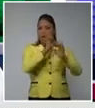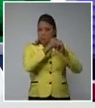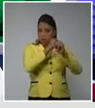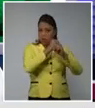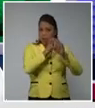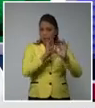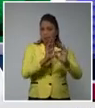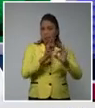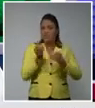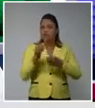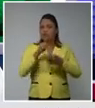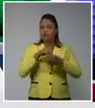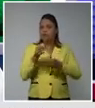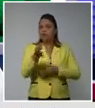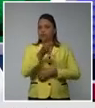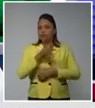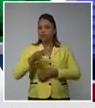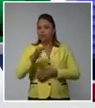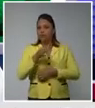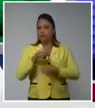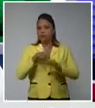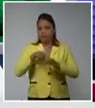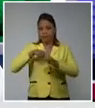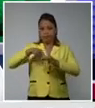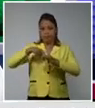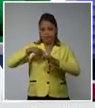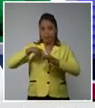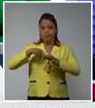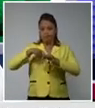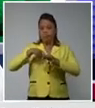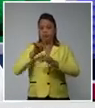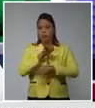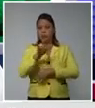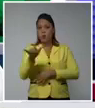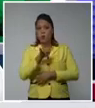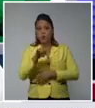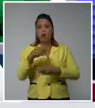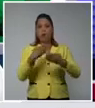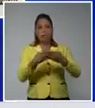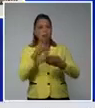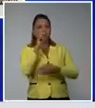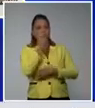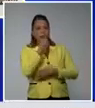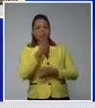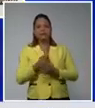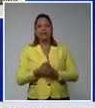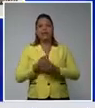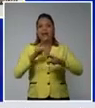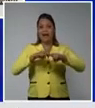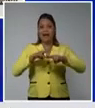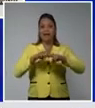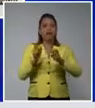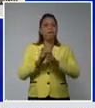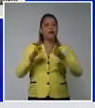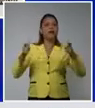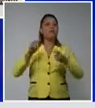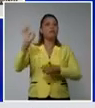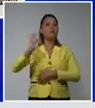también el municipio especial Isla de la Juventud, La Habana con el mayor por ciento,